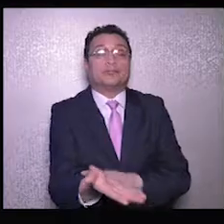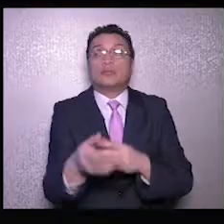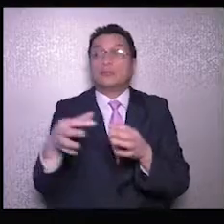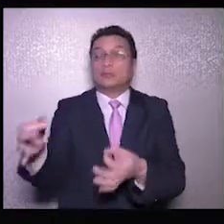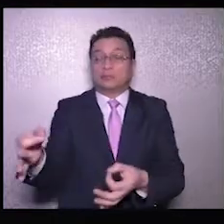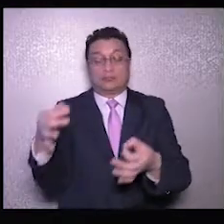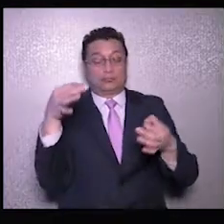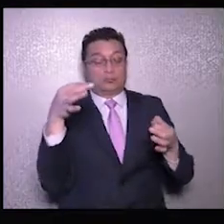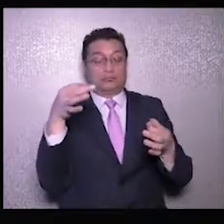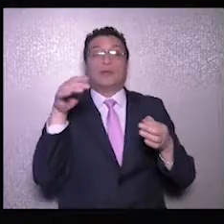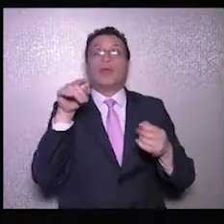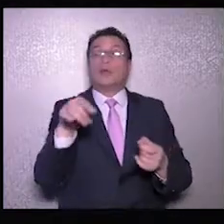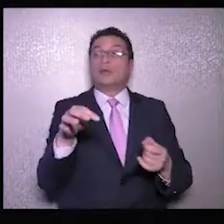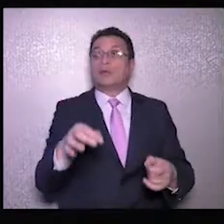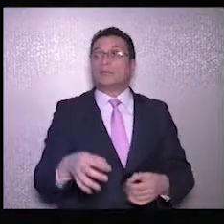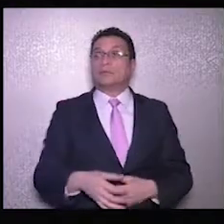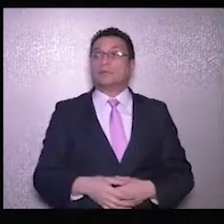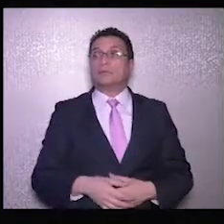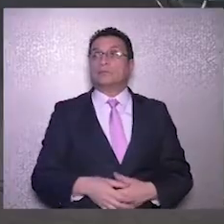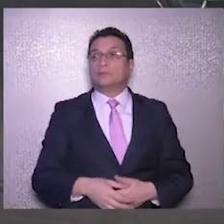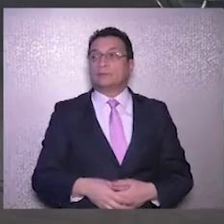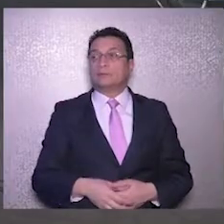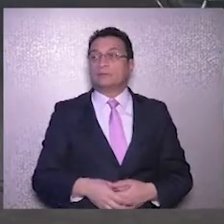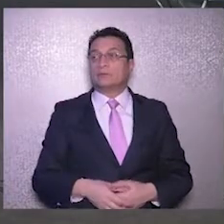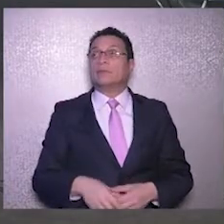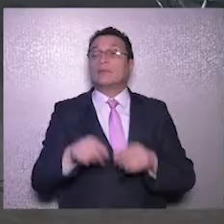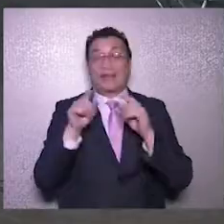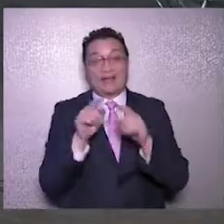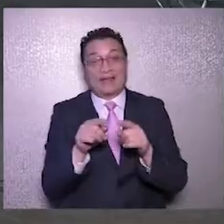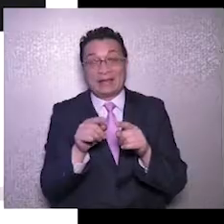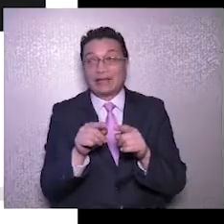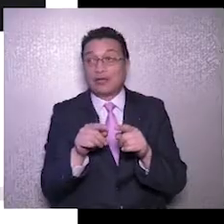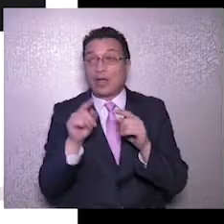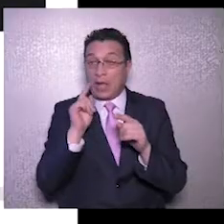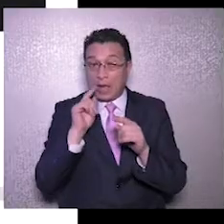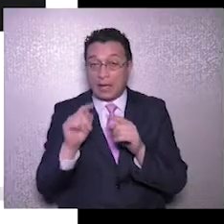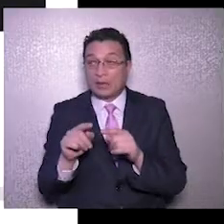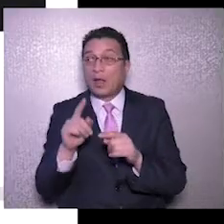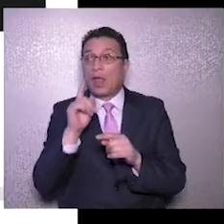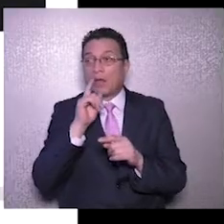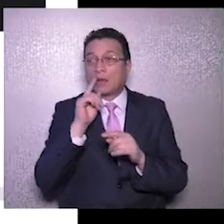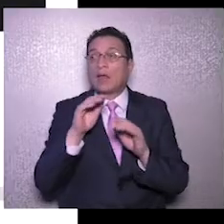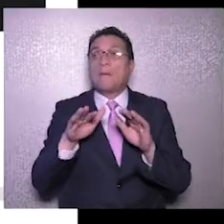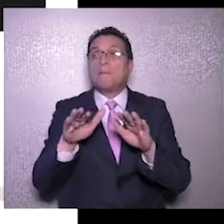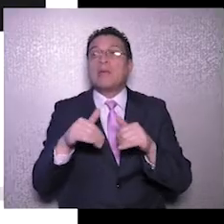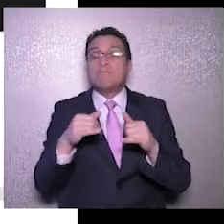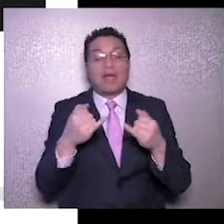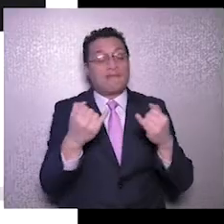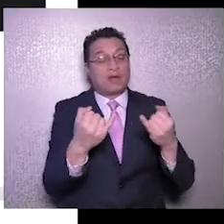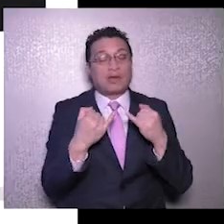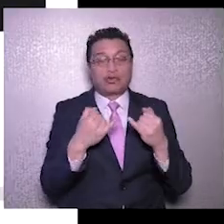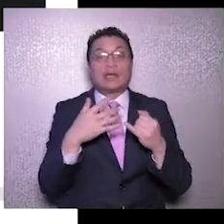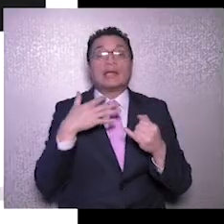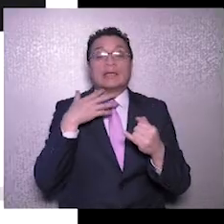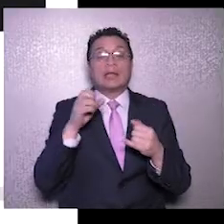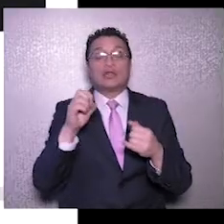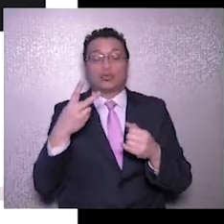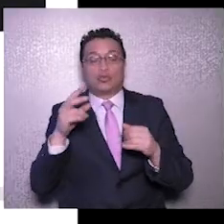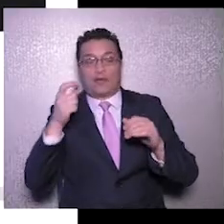de la radiología, nos llega a esto. Pero esto de aquí tiene la misma información que eso